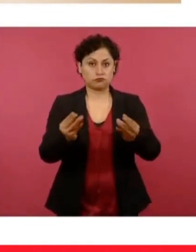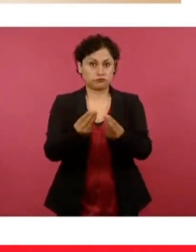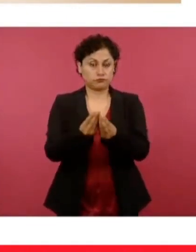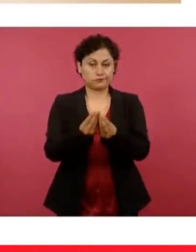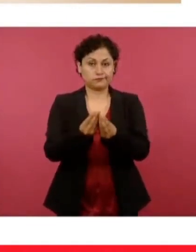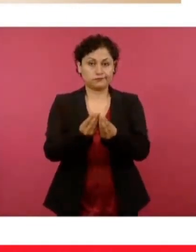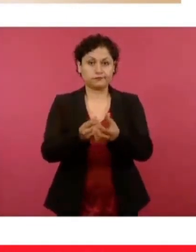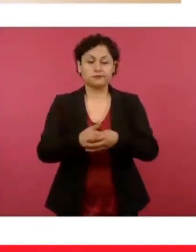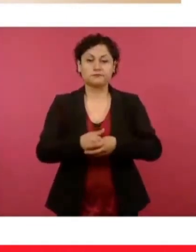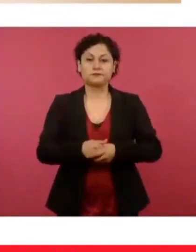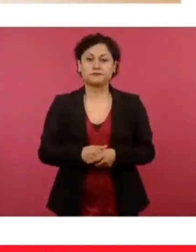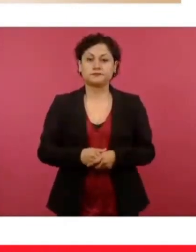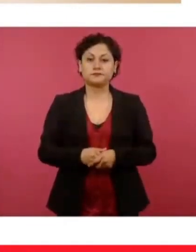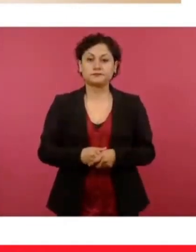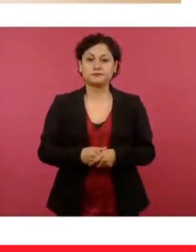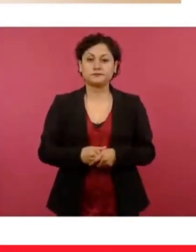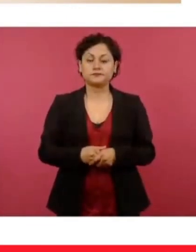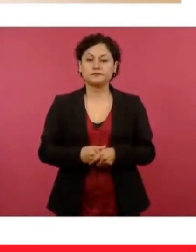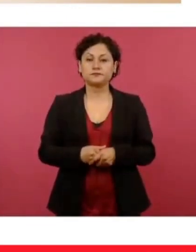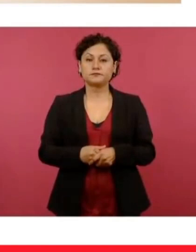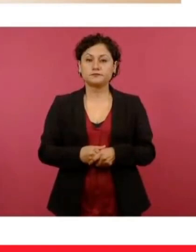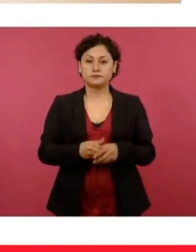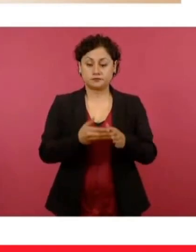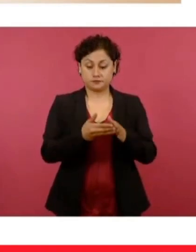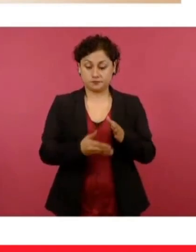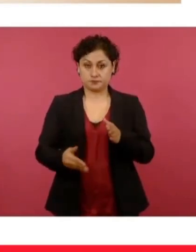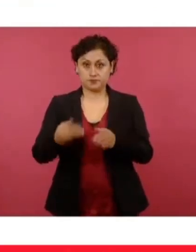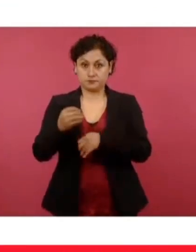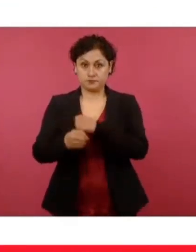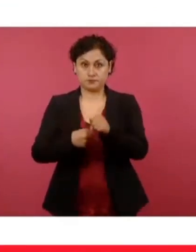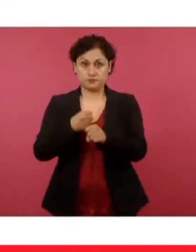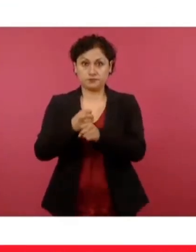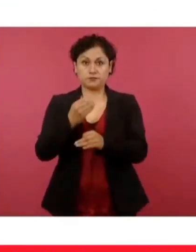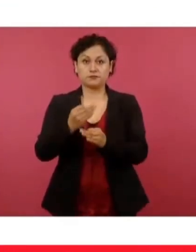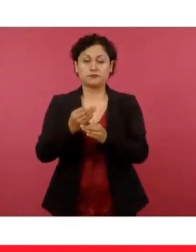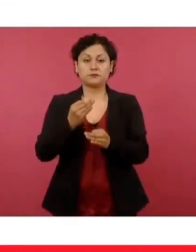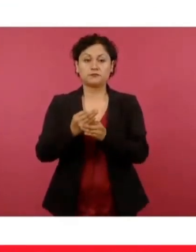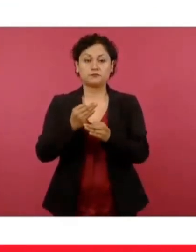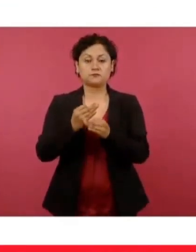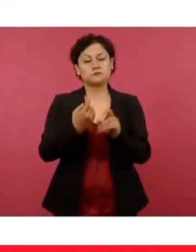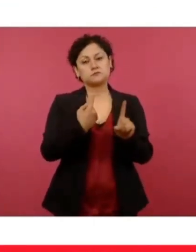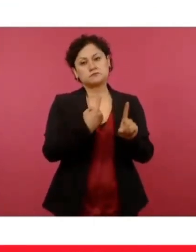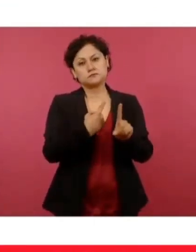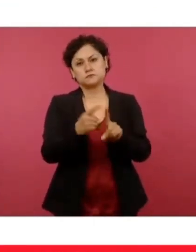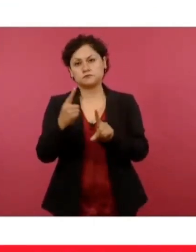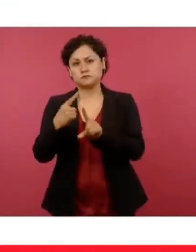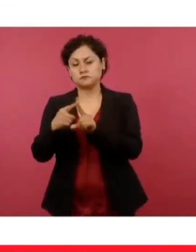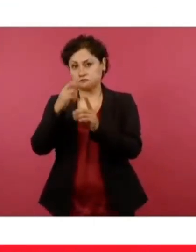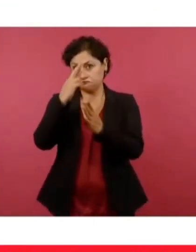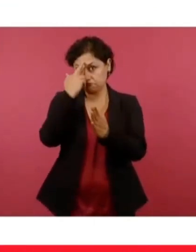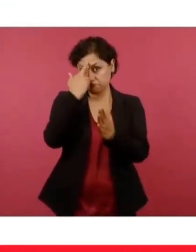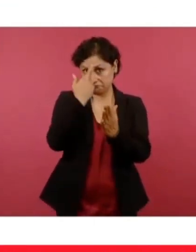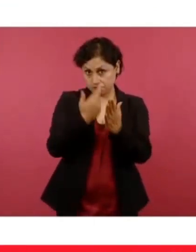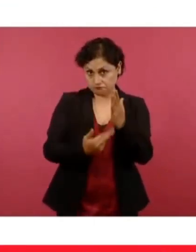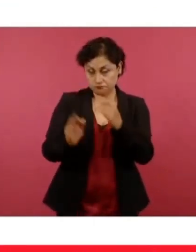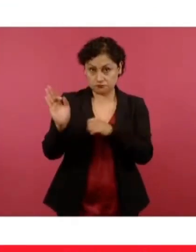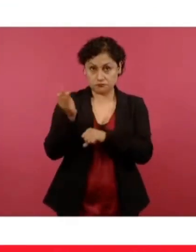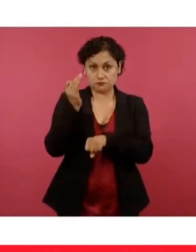eh En lo que va de este año tenemos reducciones en la mayoría de los delitos